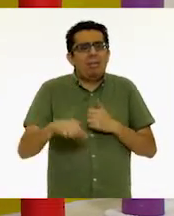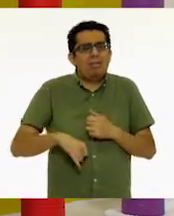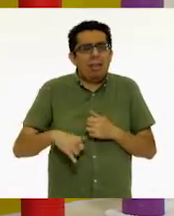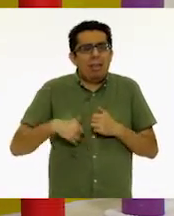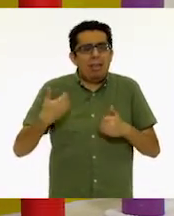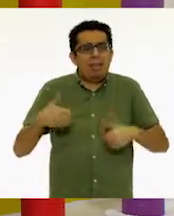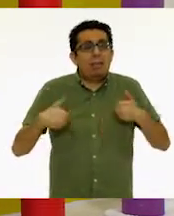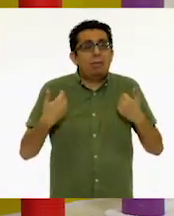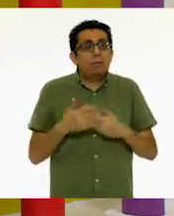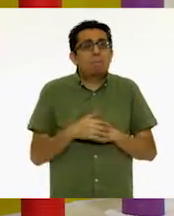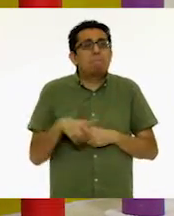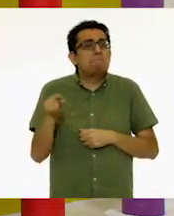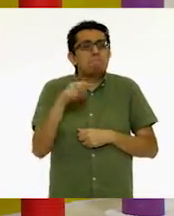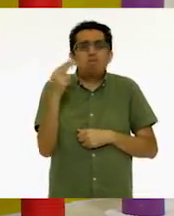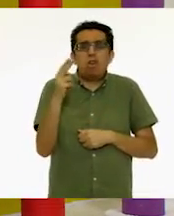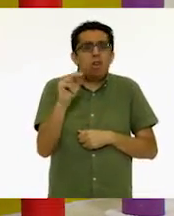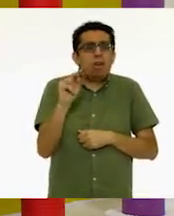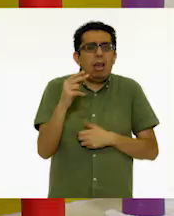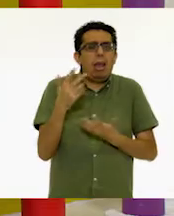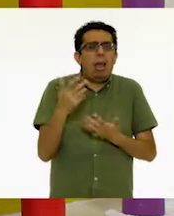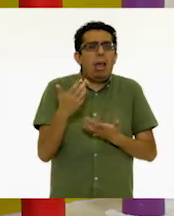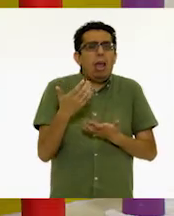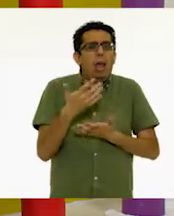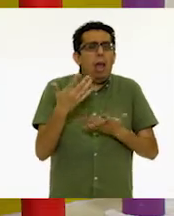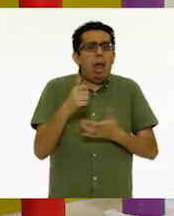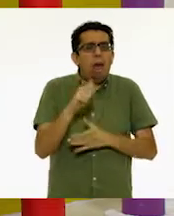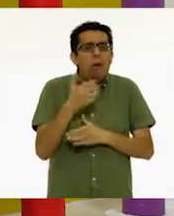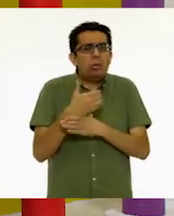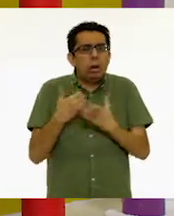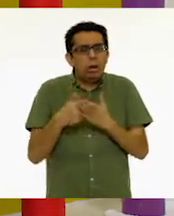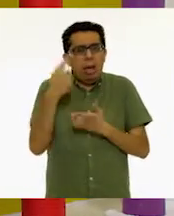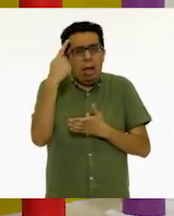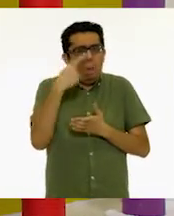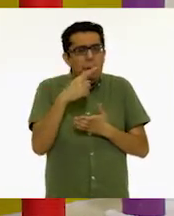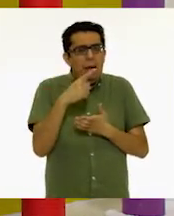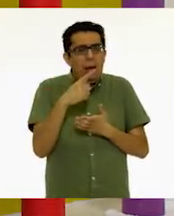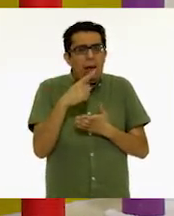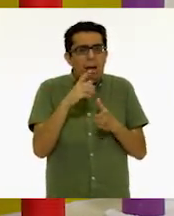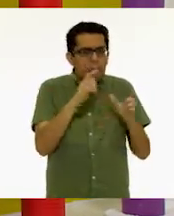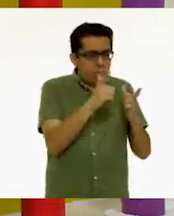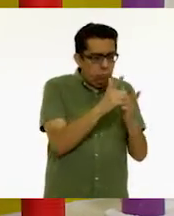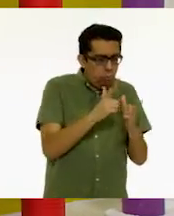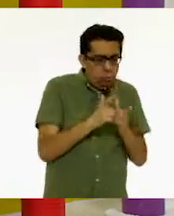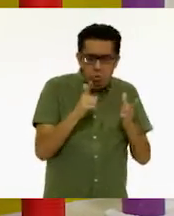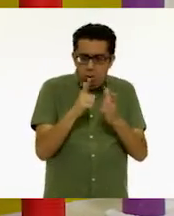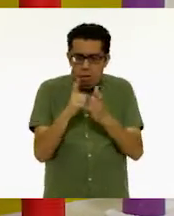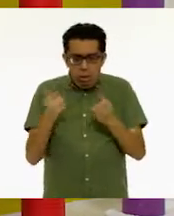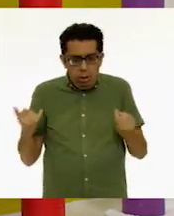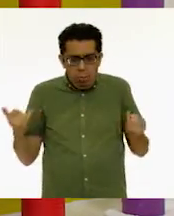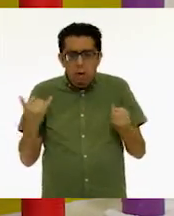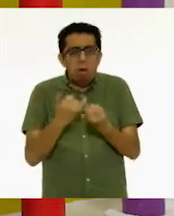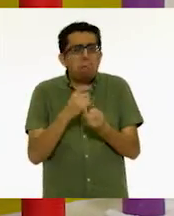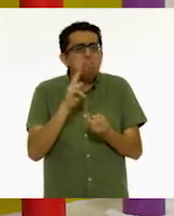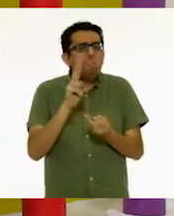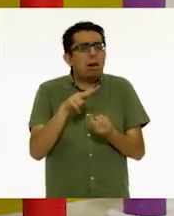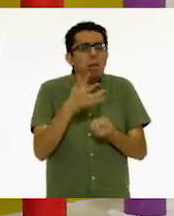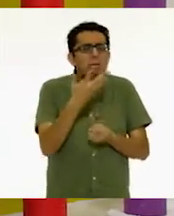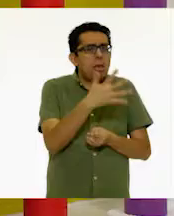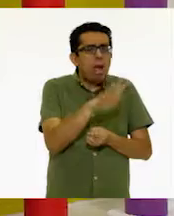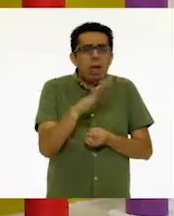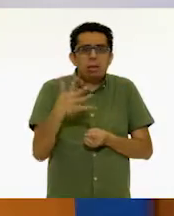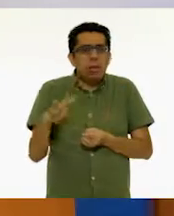esta ocasión no hubo necesidad de hacer algo para que las colecciones fueran iguales, porque las dos fueron exactamente de 10